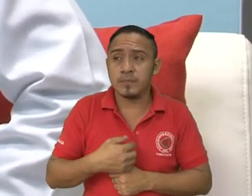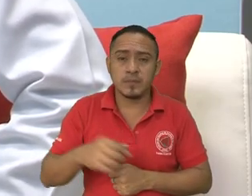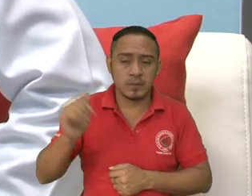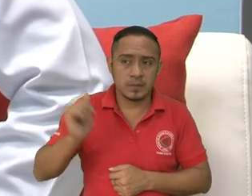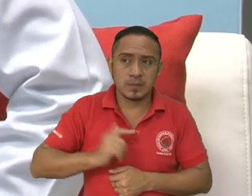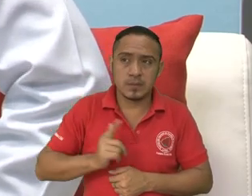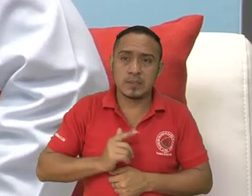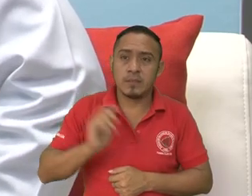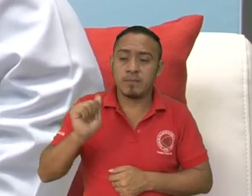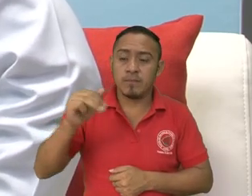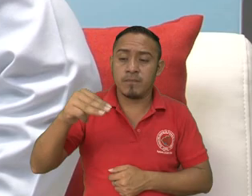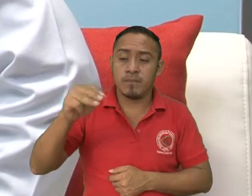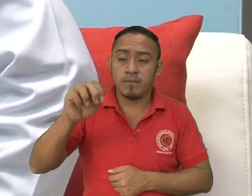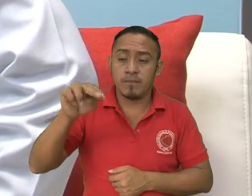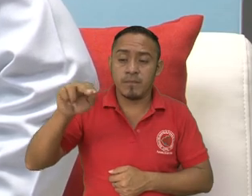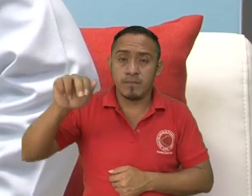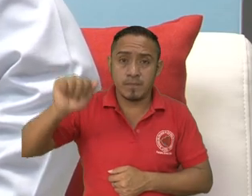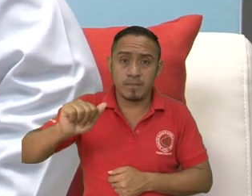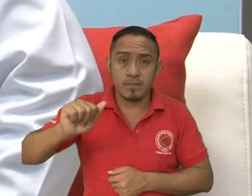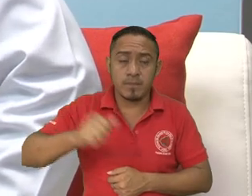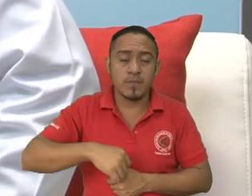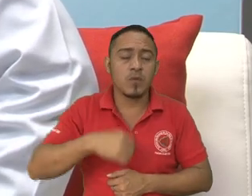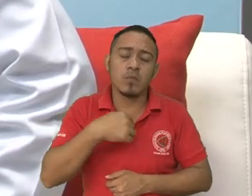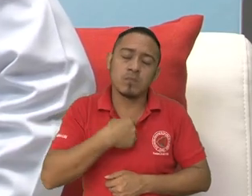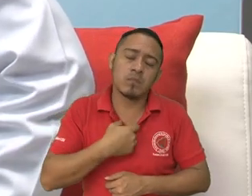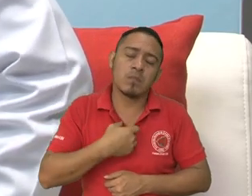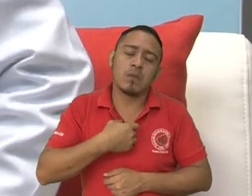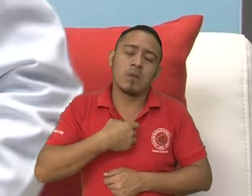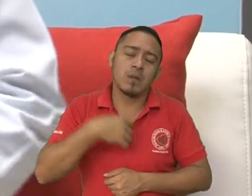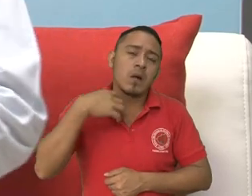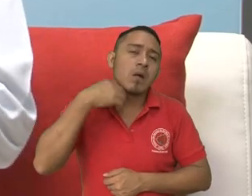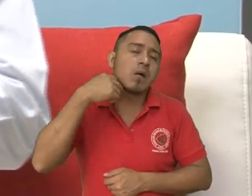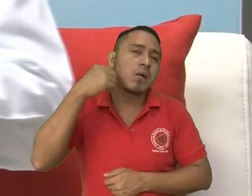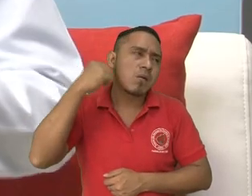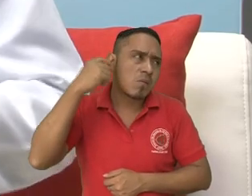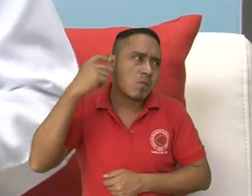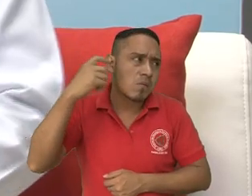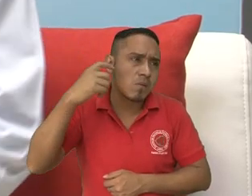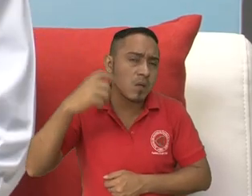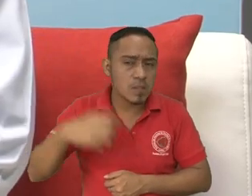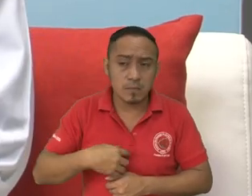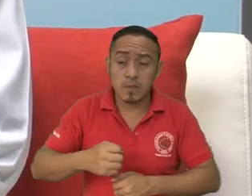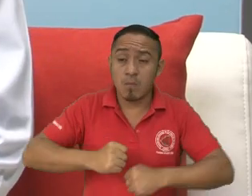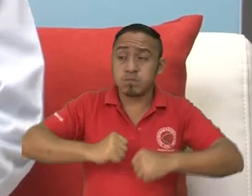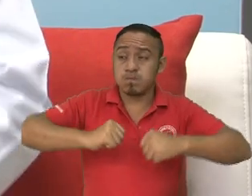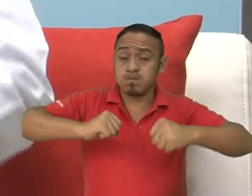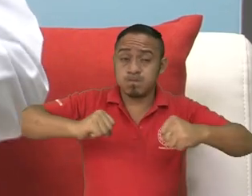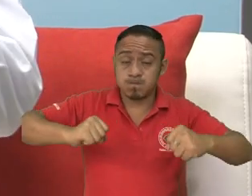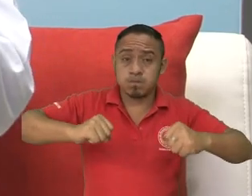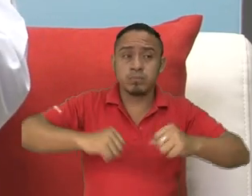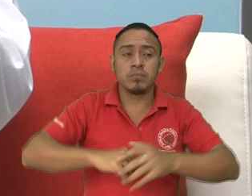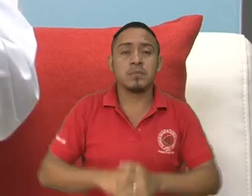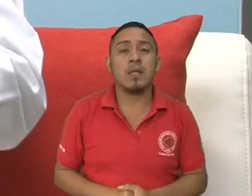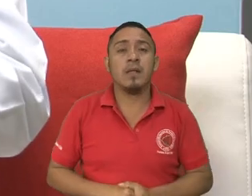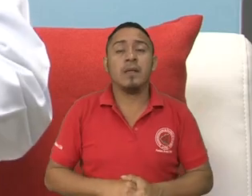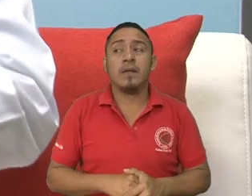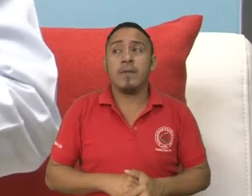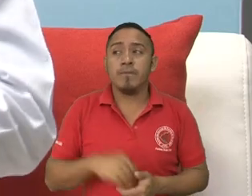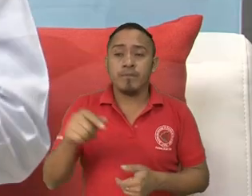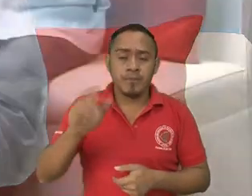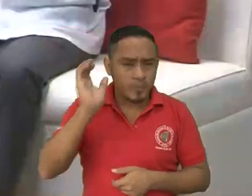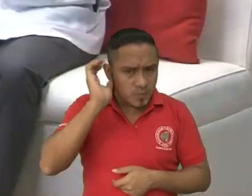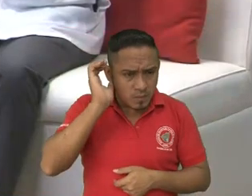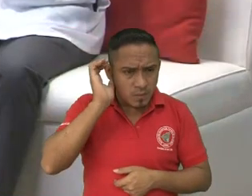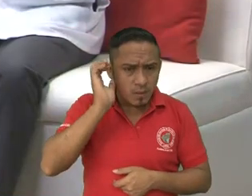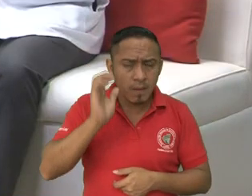apnea, que cuando uno está roncando. Hay personas que son hermosas, que tienen una obesidad, y ustedes escuchan